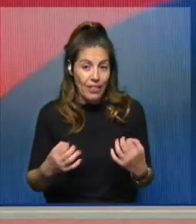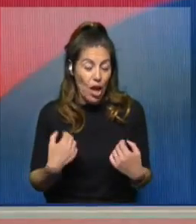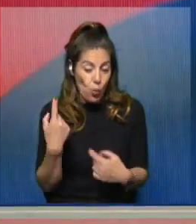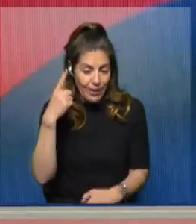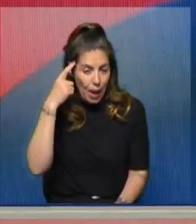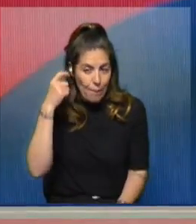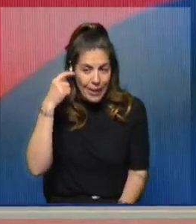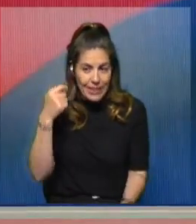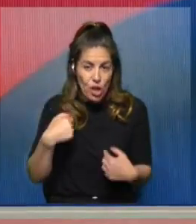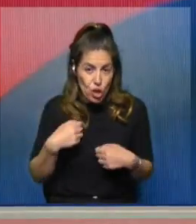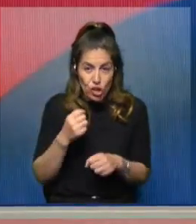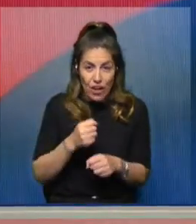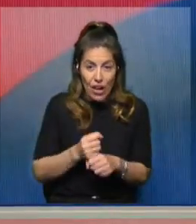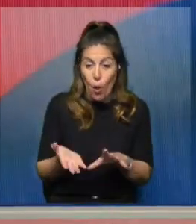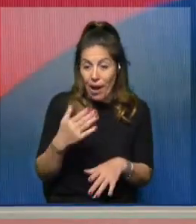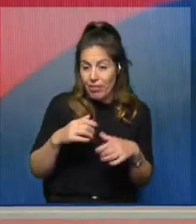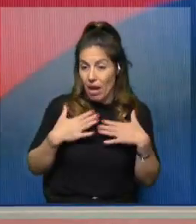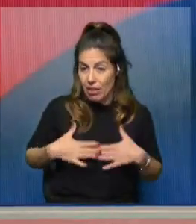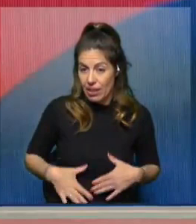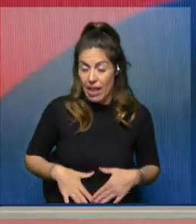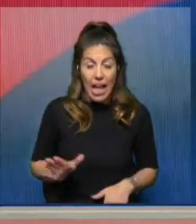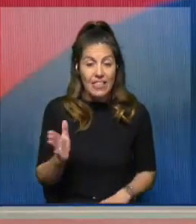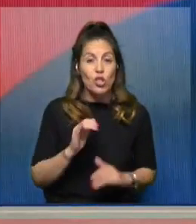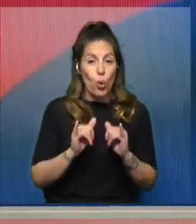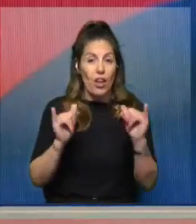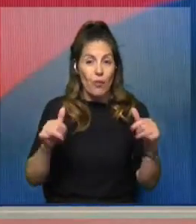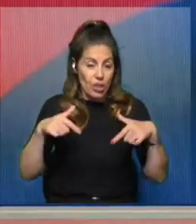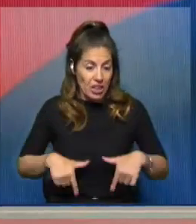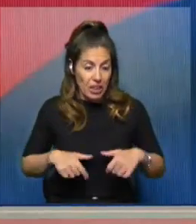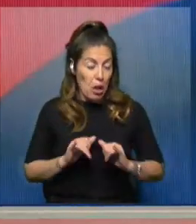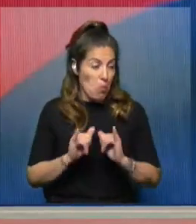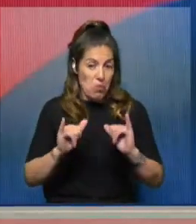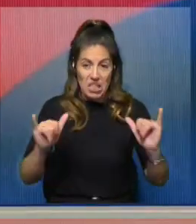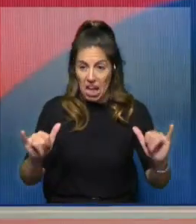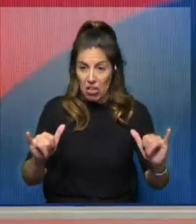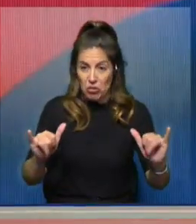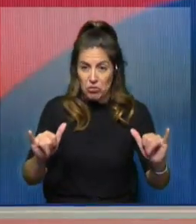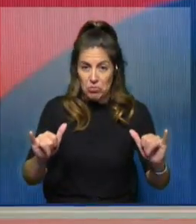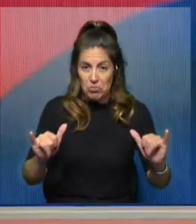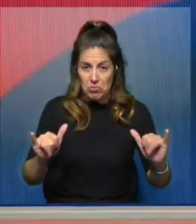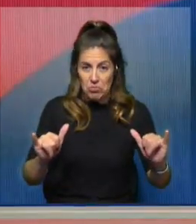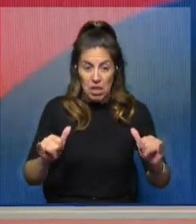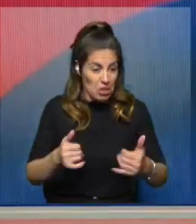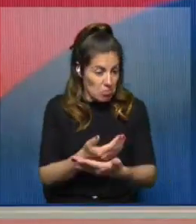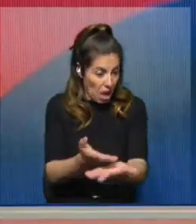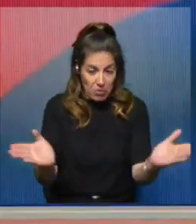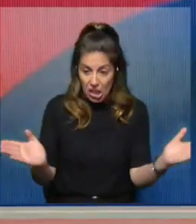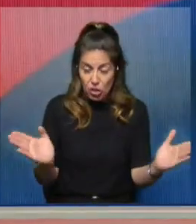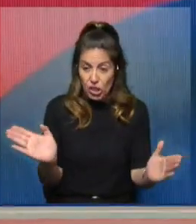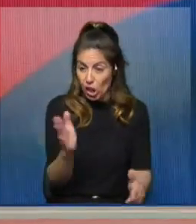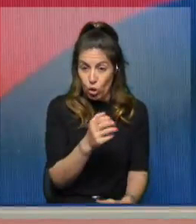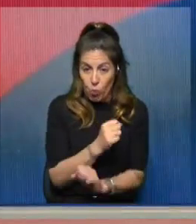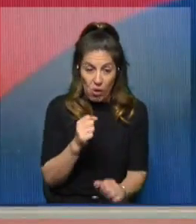es, yo trabajo mucho más tranquila si todos los datos de la Intendencia están publicados y son asequibles por toda la población, que